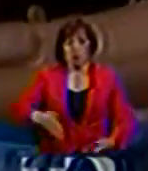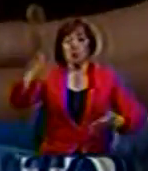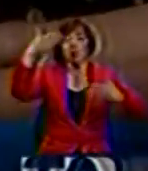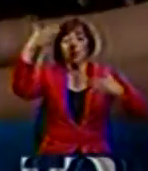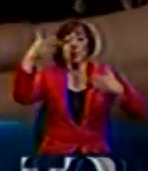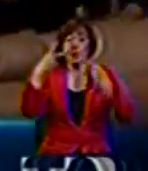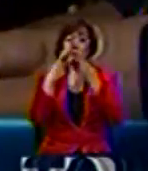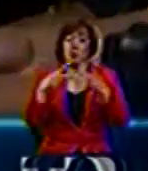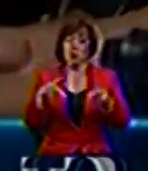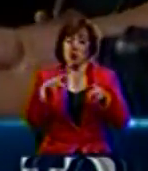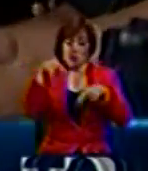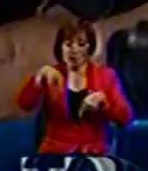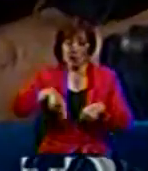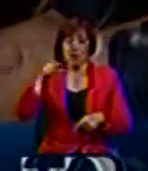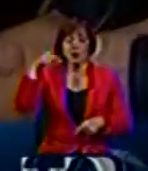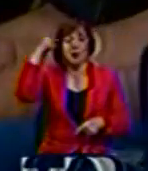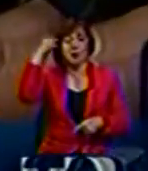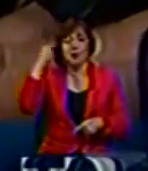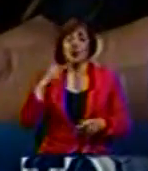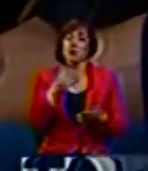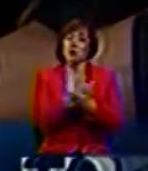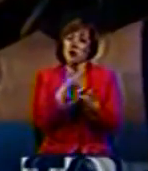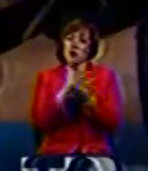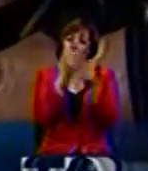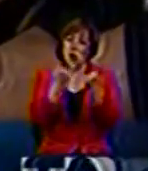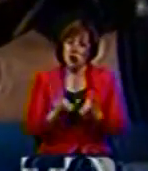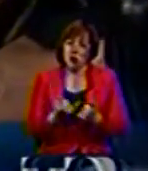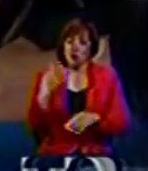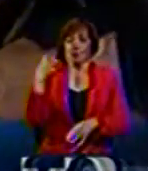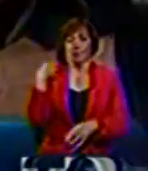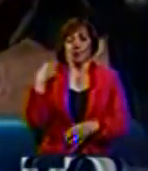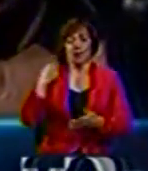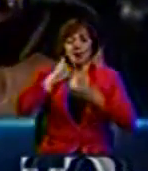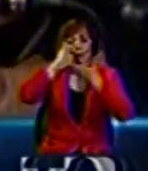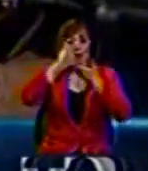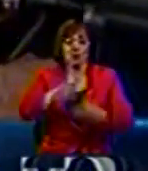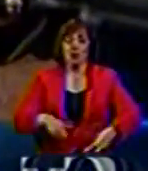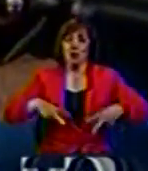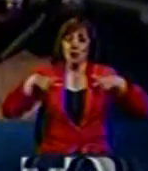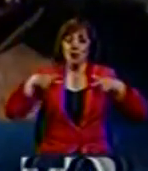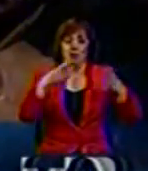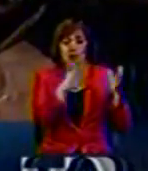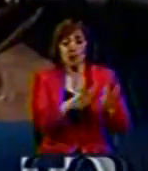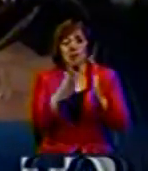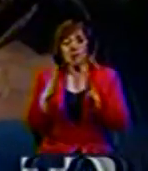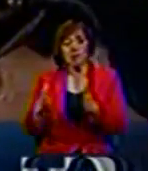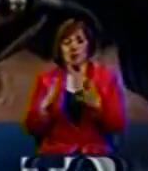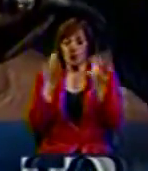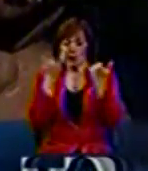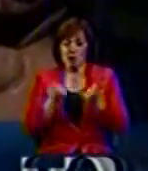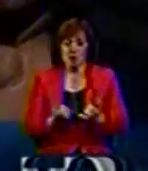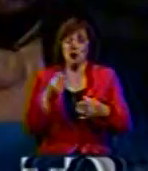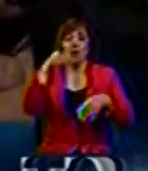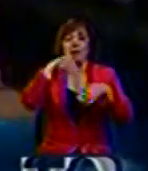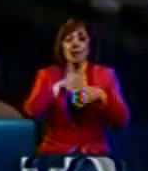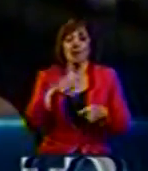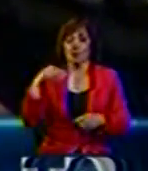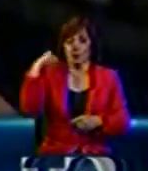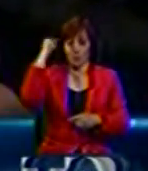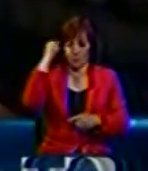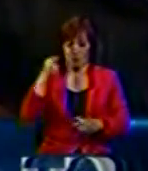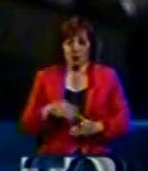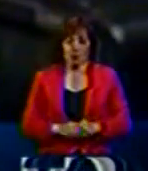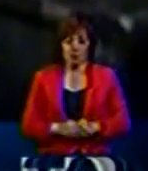el Estado ecuatoriano ha implementado a fin de garantizar la vida, la integridad y el orden dentro del Estado ecuatoriano. ¿Y por eso hay que